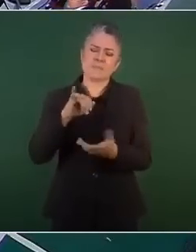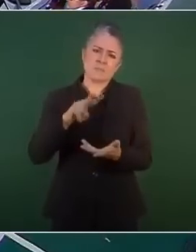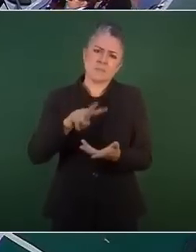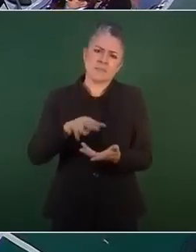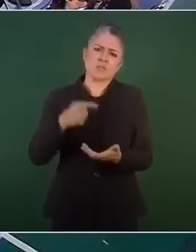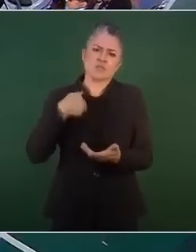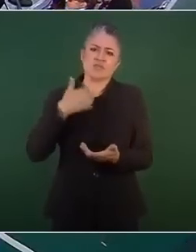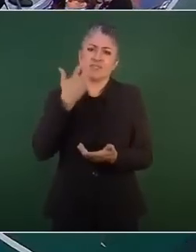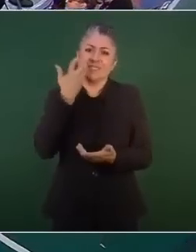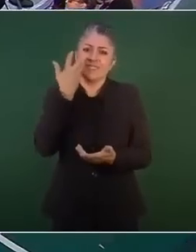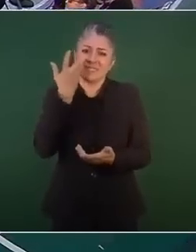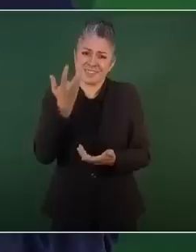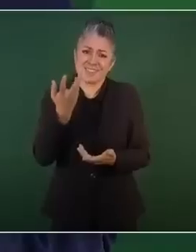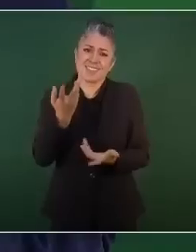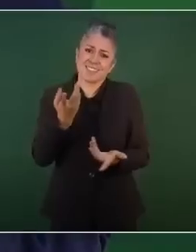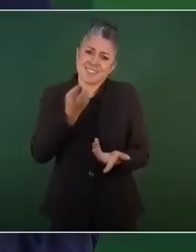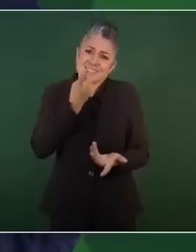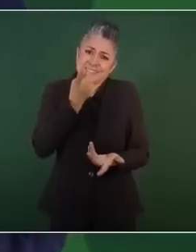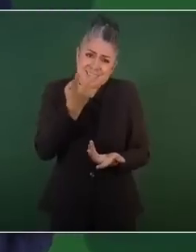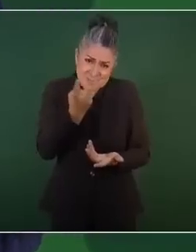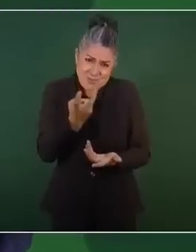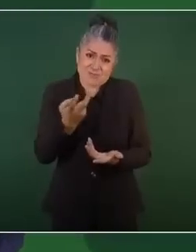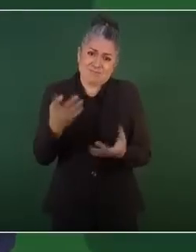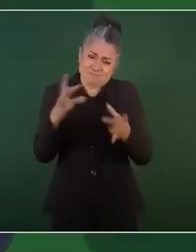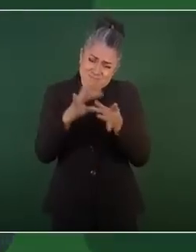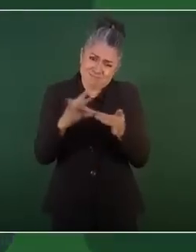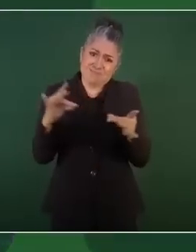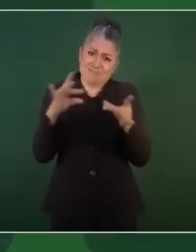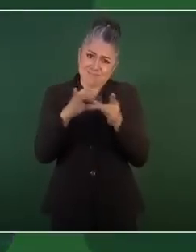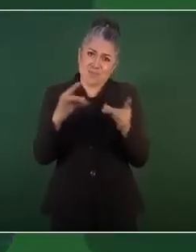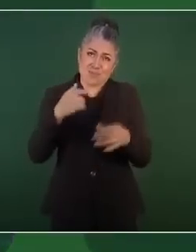tenía yo ganas de hablar